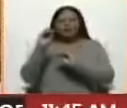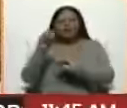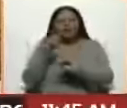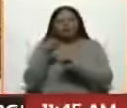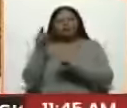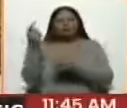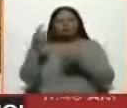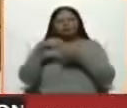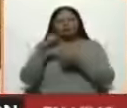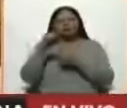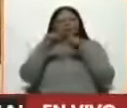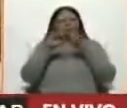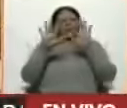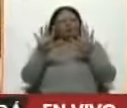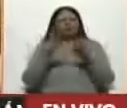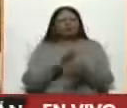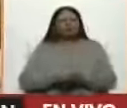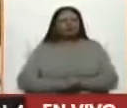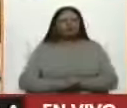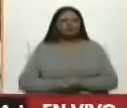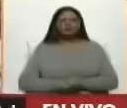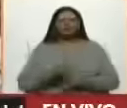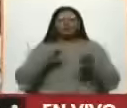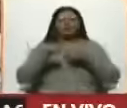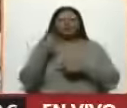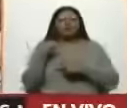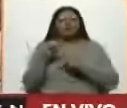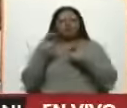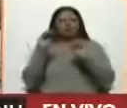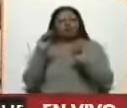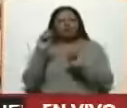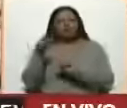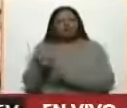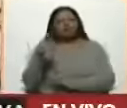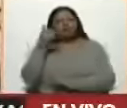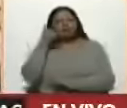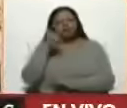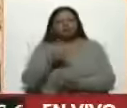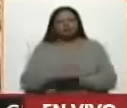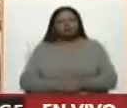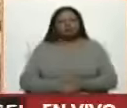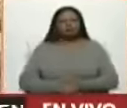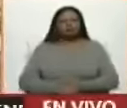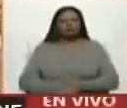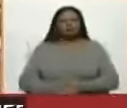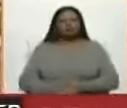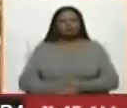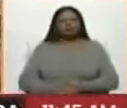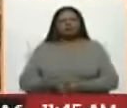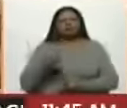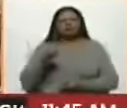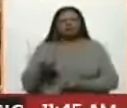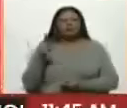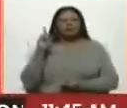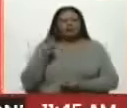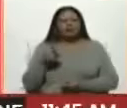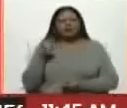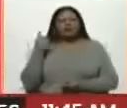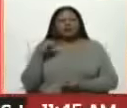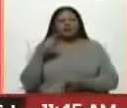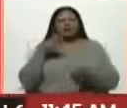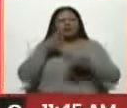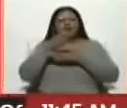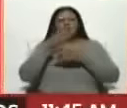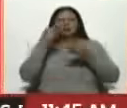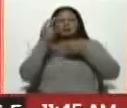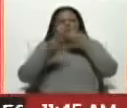1x10. Y si alguno tiene a alguien que no lo ha llamado, tiene que llamarlo. Tiene que visitarlo, tiene que